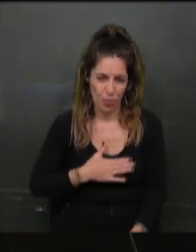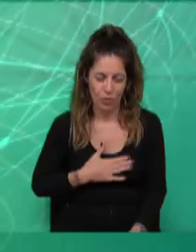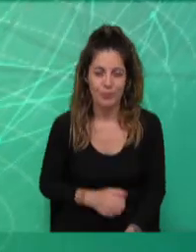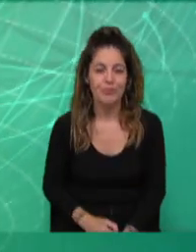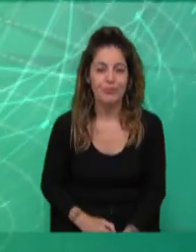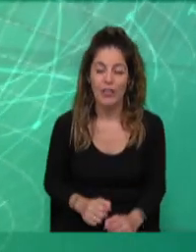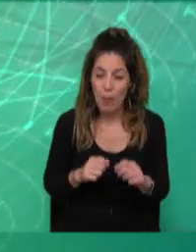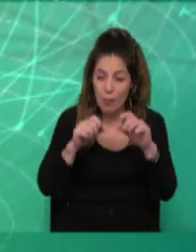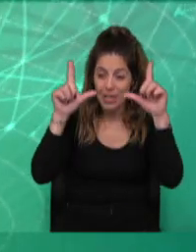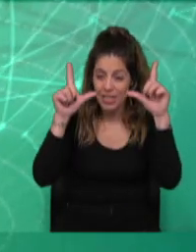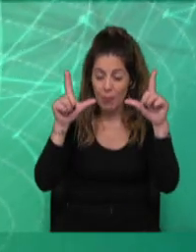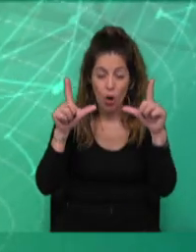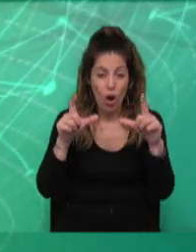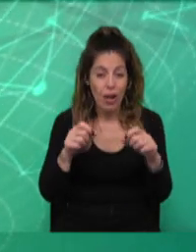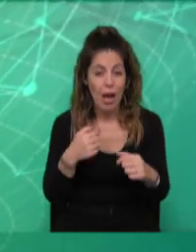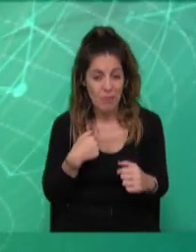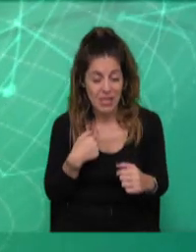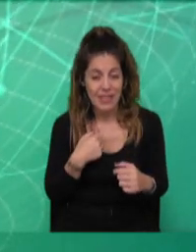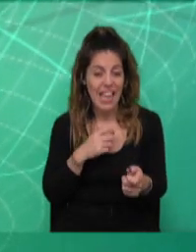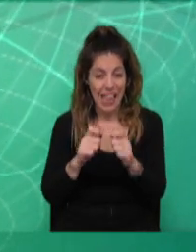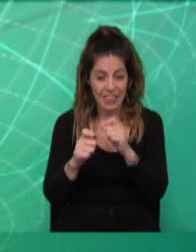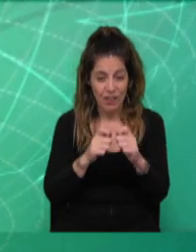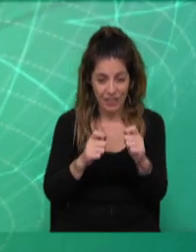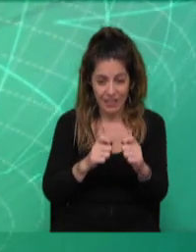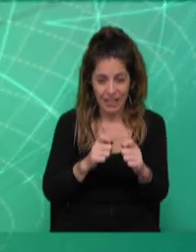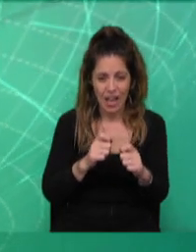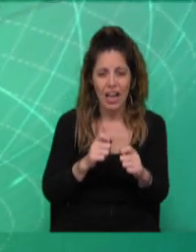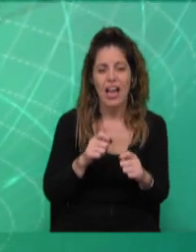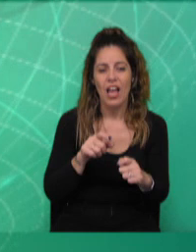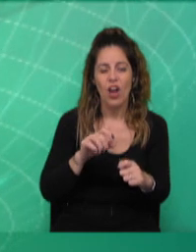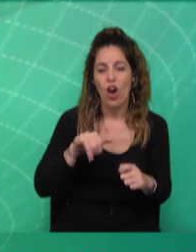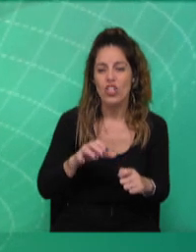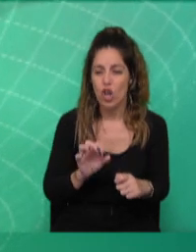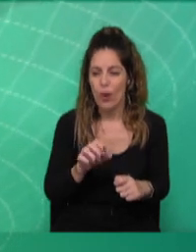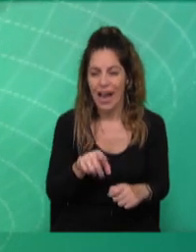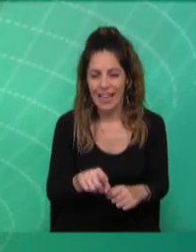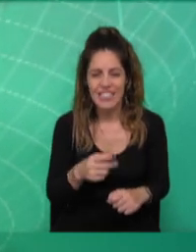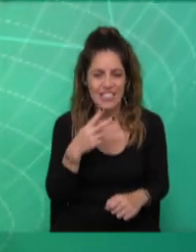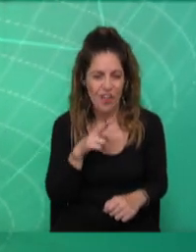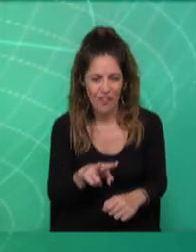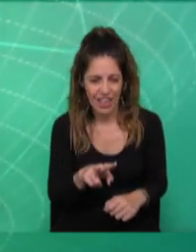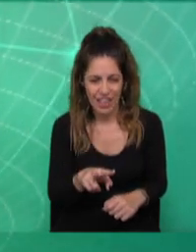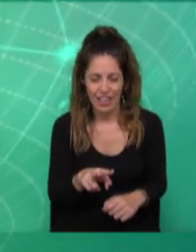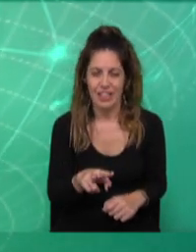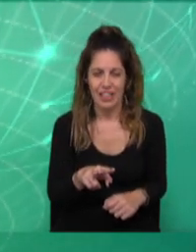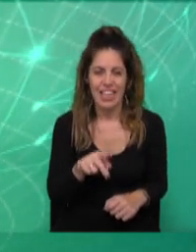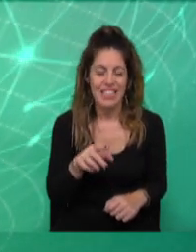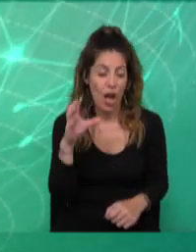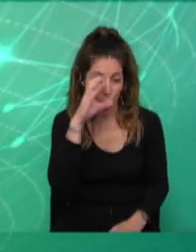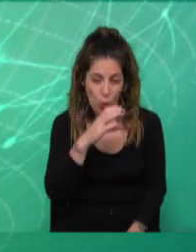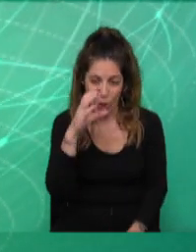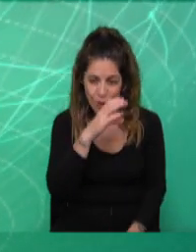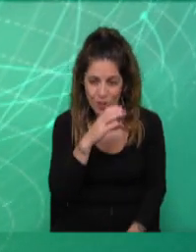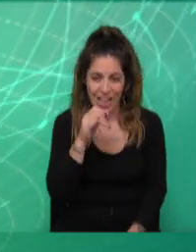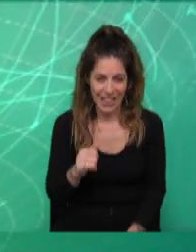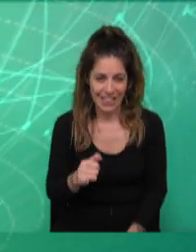mucho la atención de la entrevista con Jo es por ejemplo eh que ahí se vislumbra mucho la la esa esa curiosidad que tenía